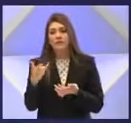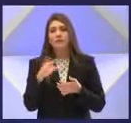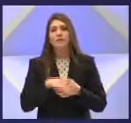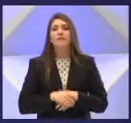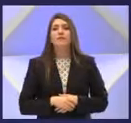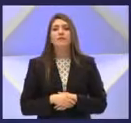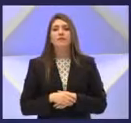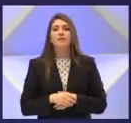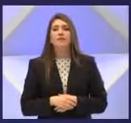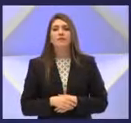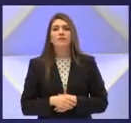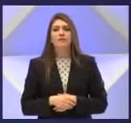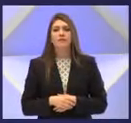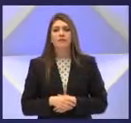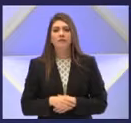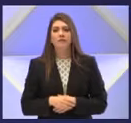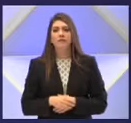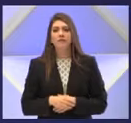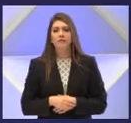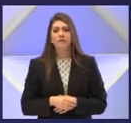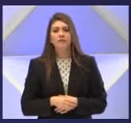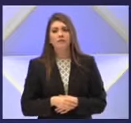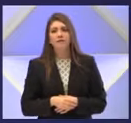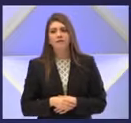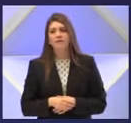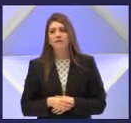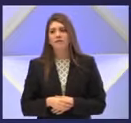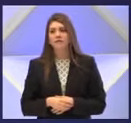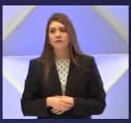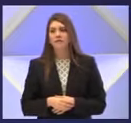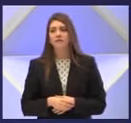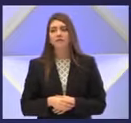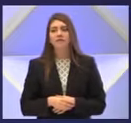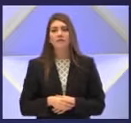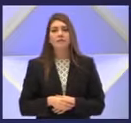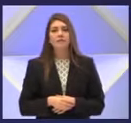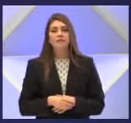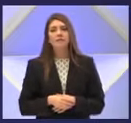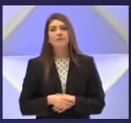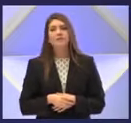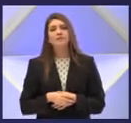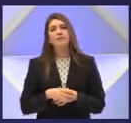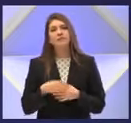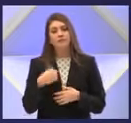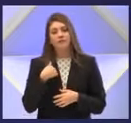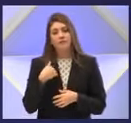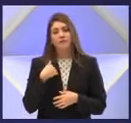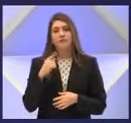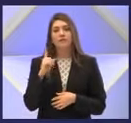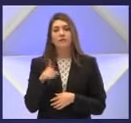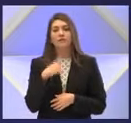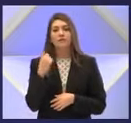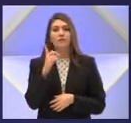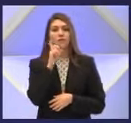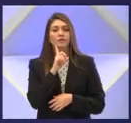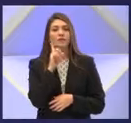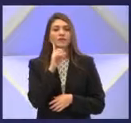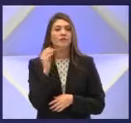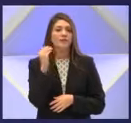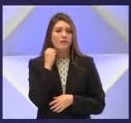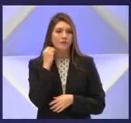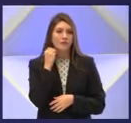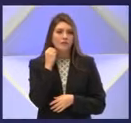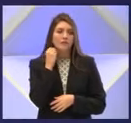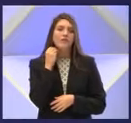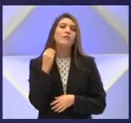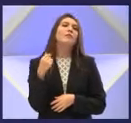no sé este cargo que me lesioné soy abogada me recibí